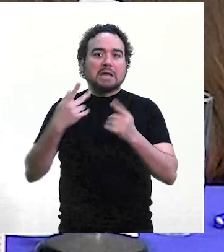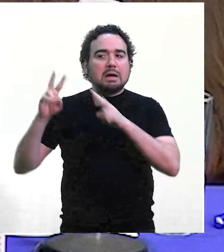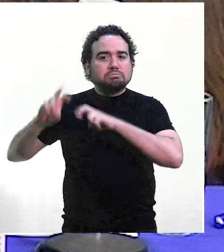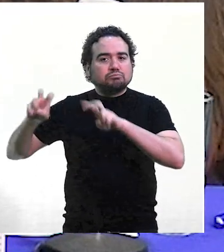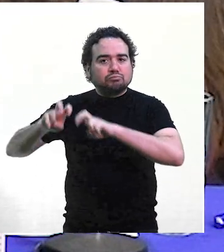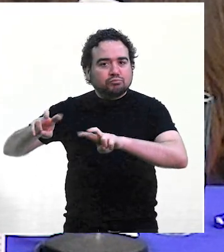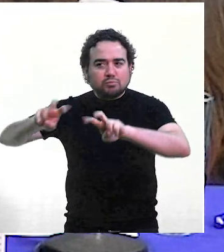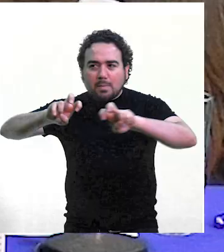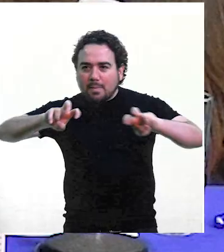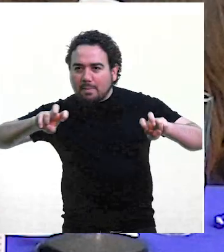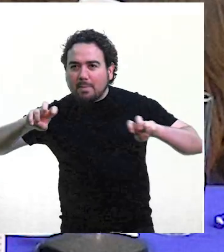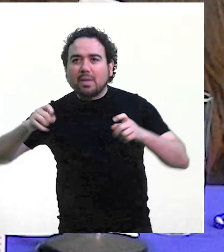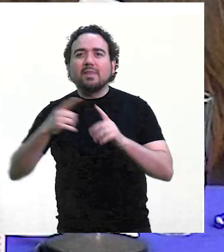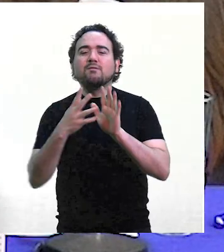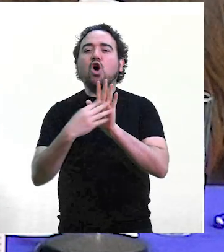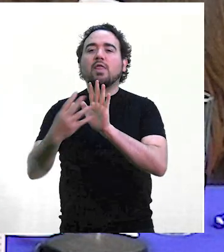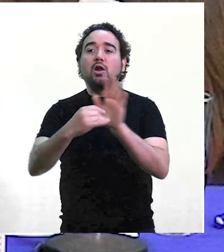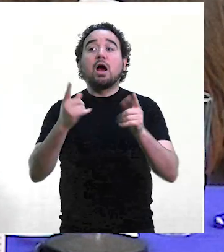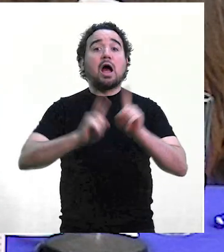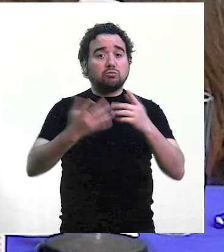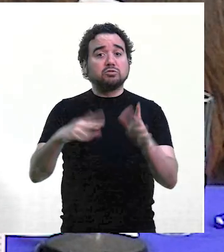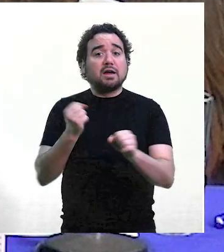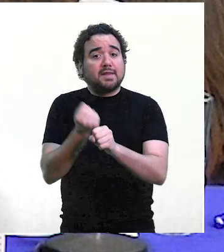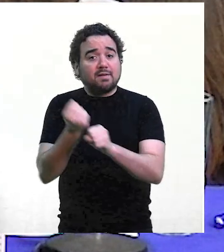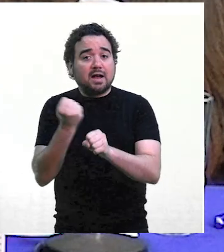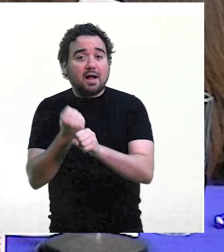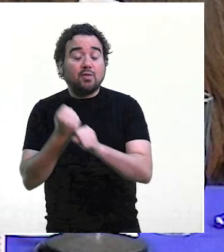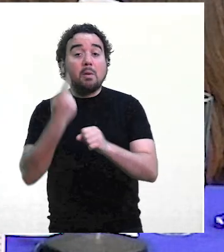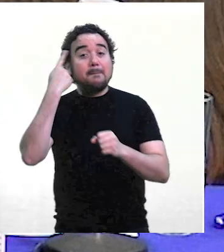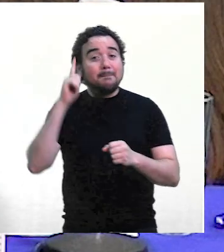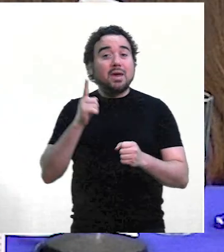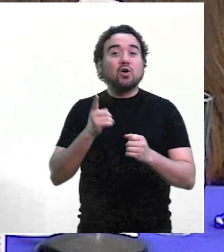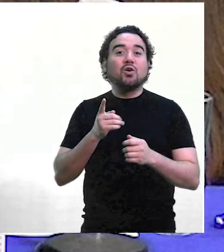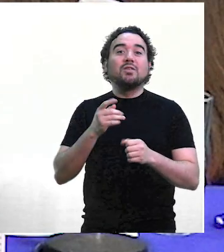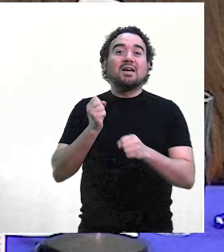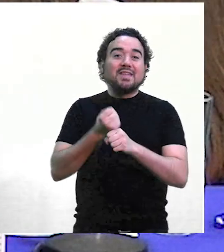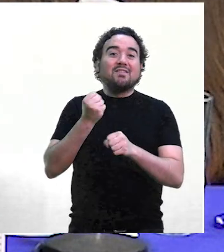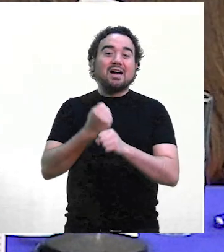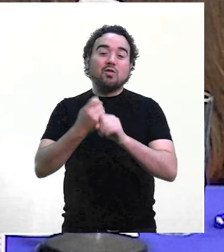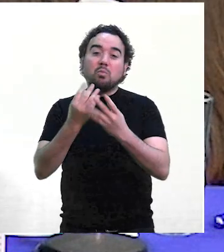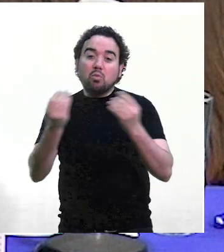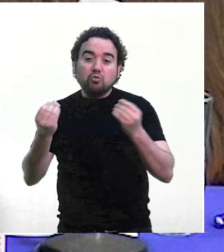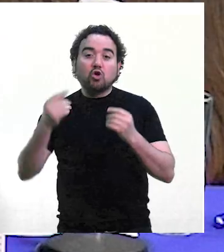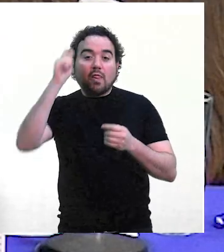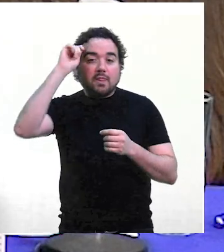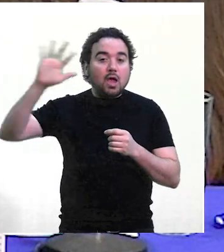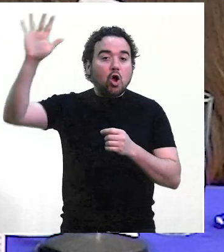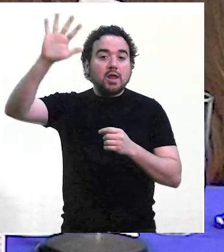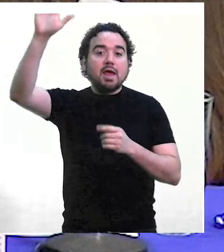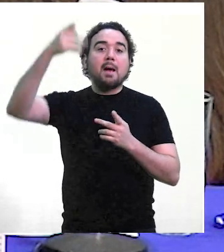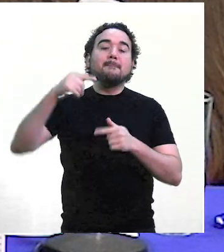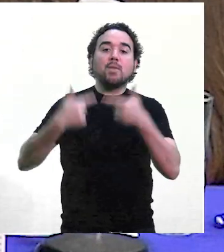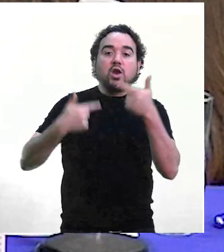han investigado desde hace mucho tiempo estos modelos y que ya hay mucha gente trabajando. El punto es que se está trabajando mucho desde lo